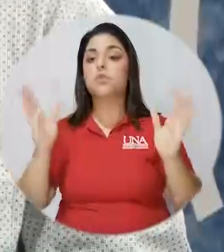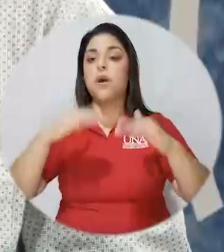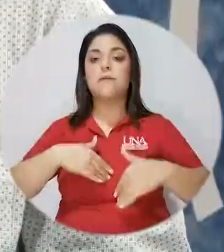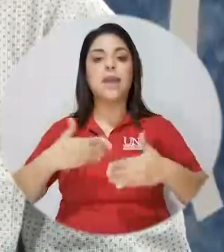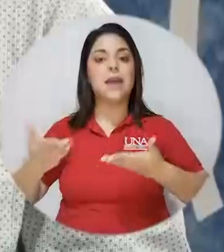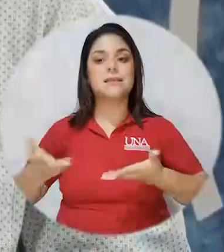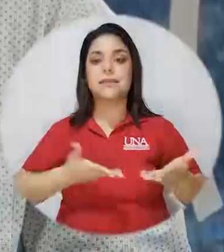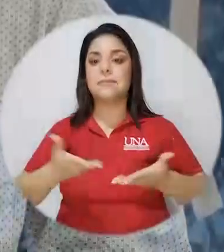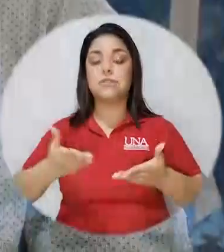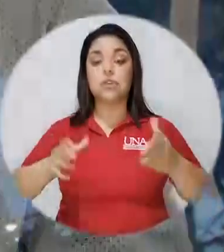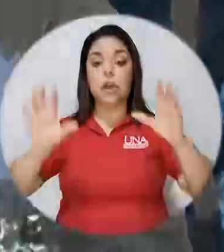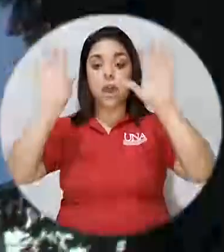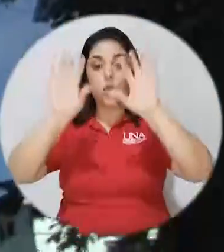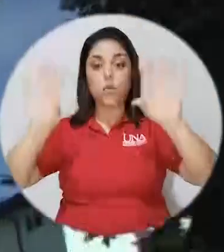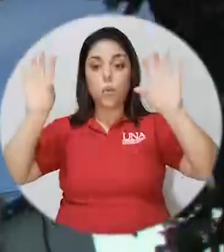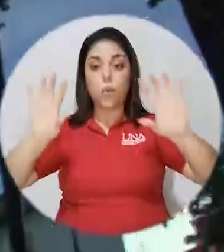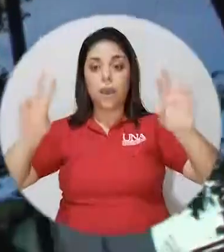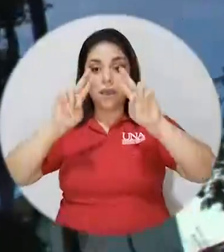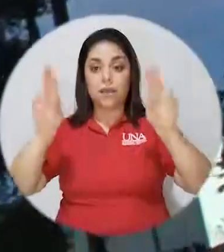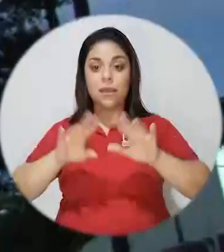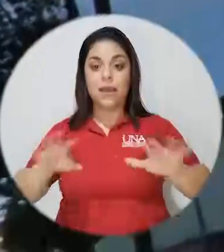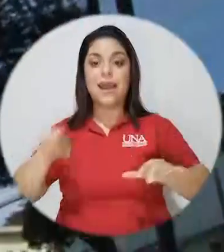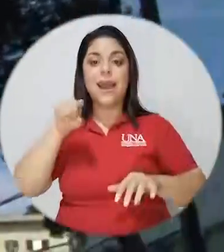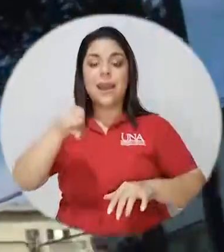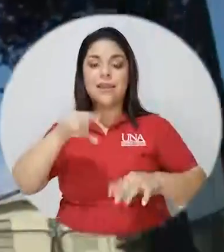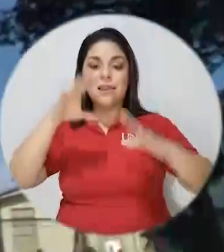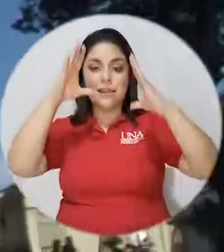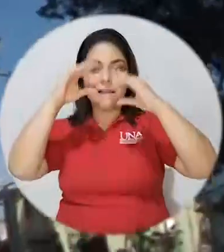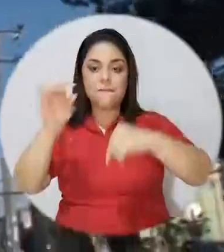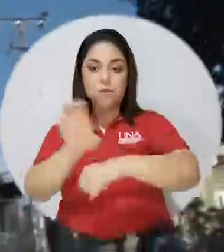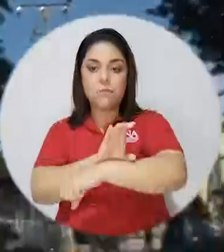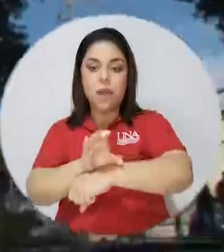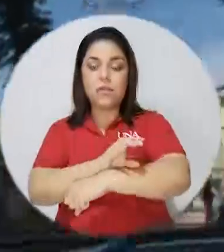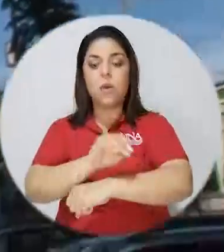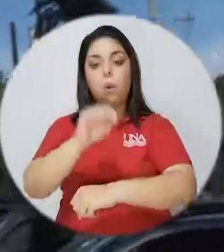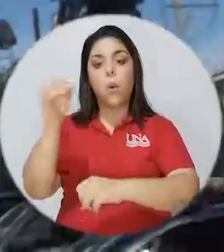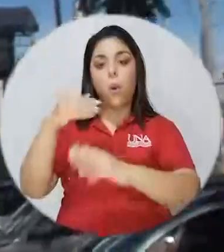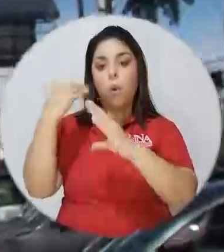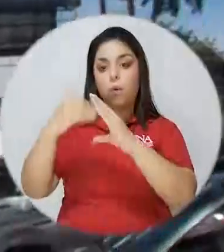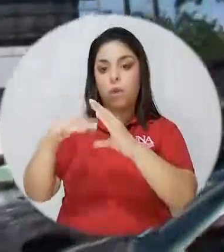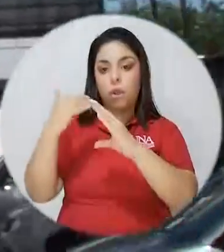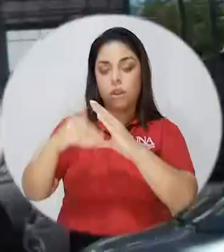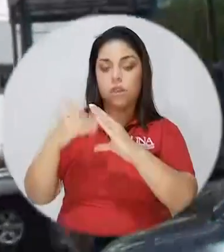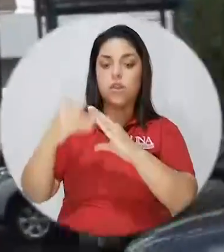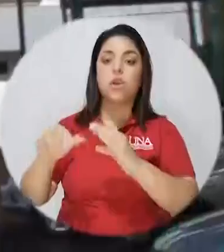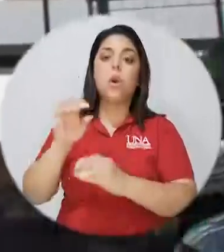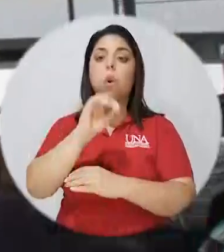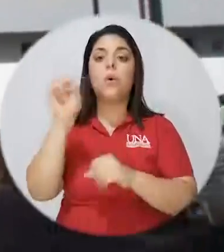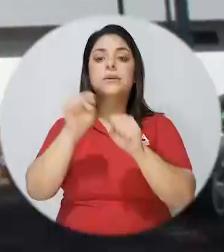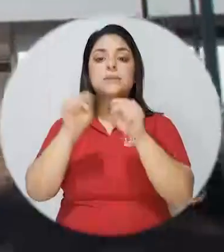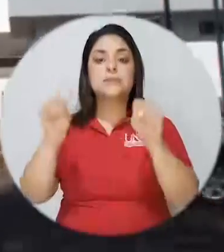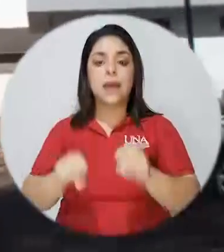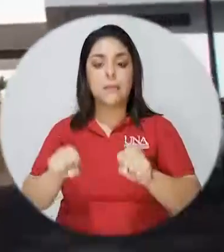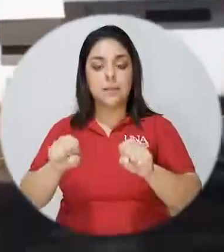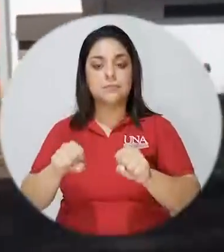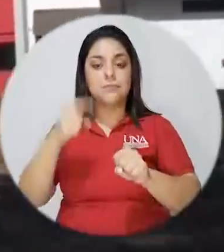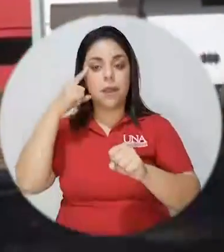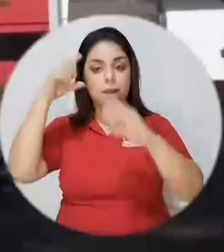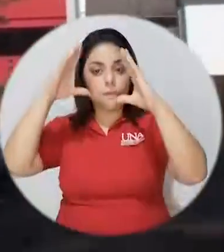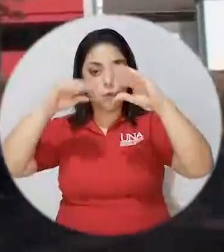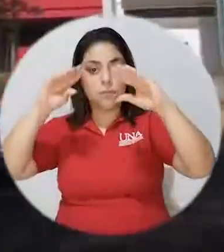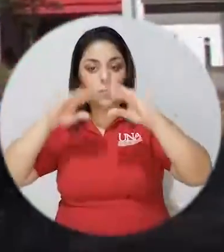o servicios en la nube, tales como servicios de informática o servicios de correo electrónico o los mismos sistemas de